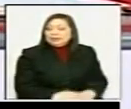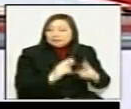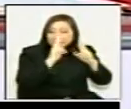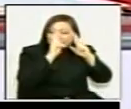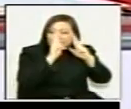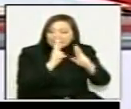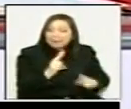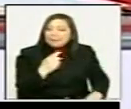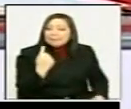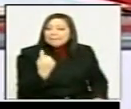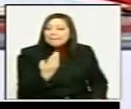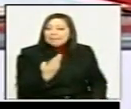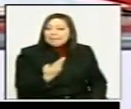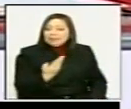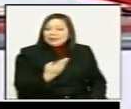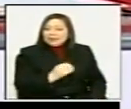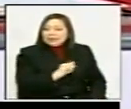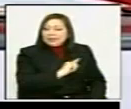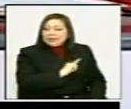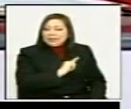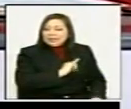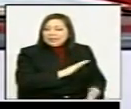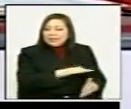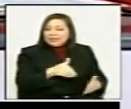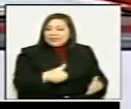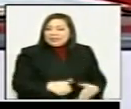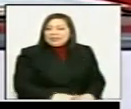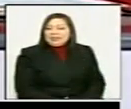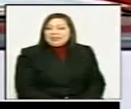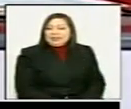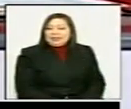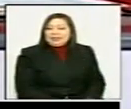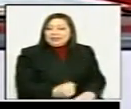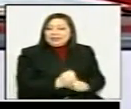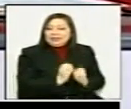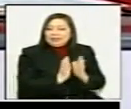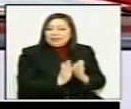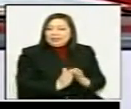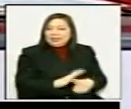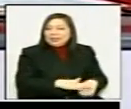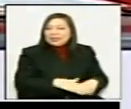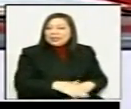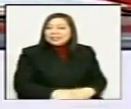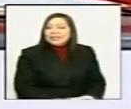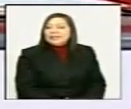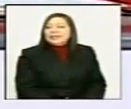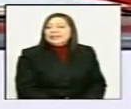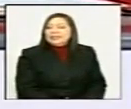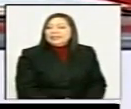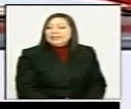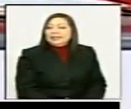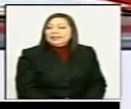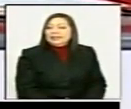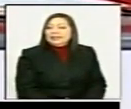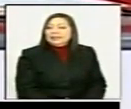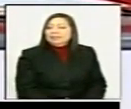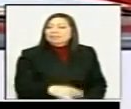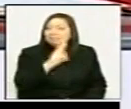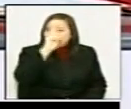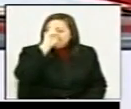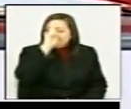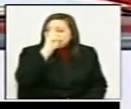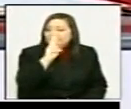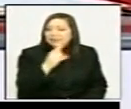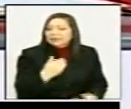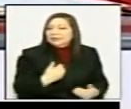respetando primero la institucionalidad. Yo formo parte de instituciones a las que le debo mi respeto